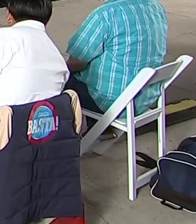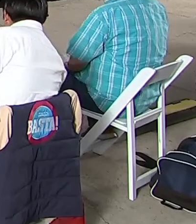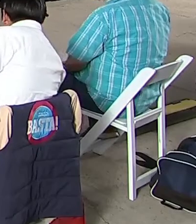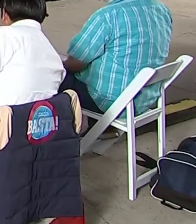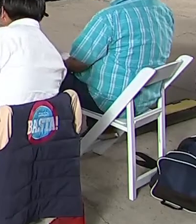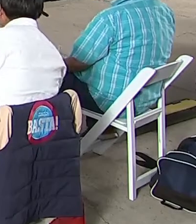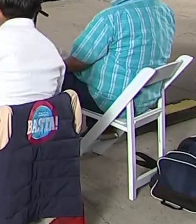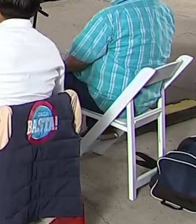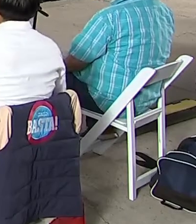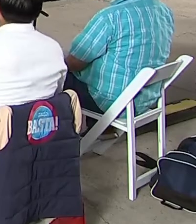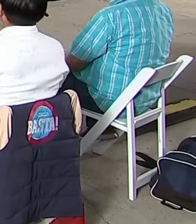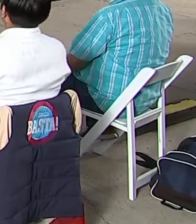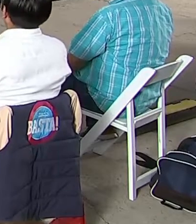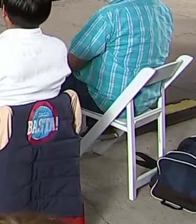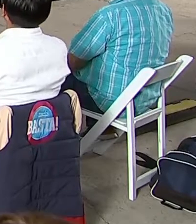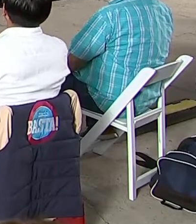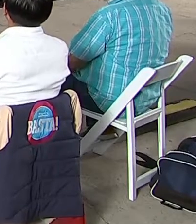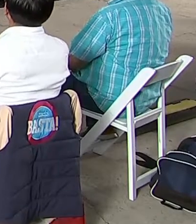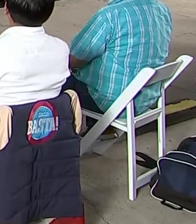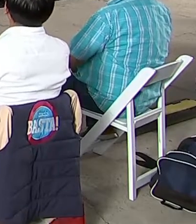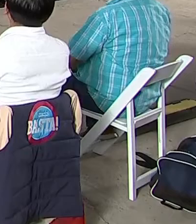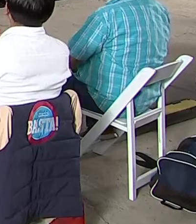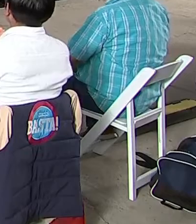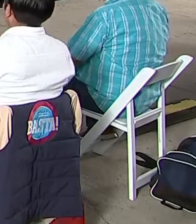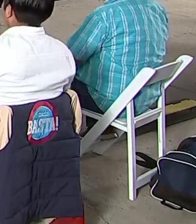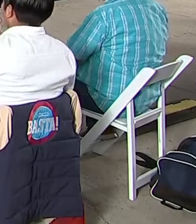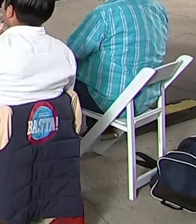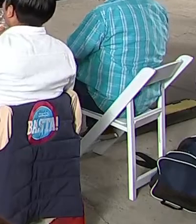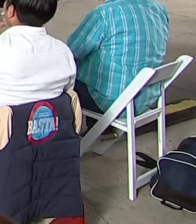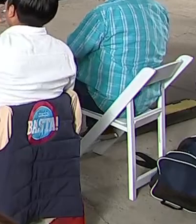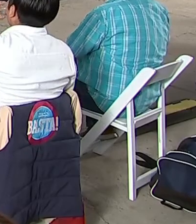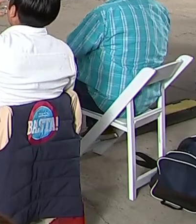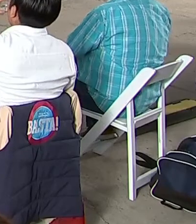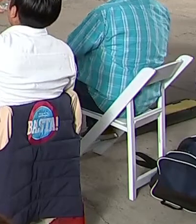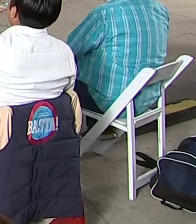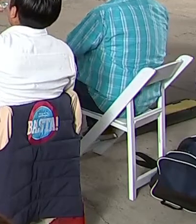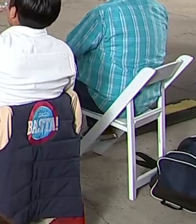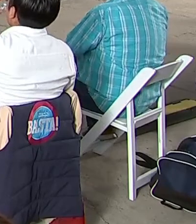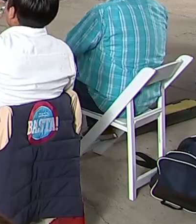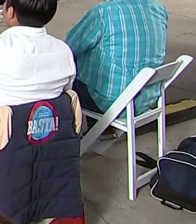comienza nuestra patria, en este estado